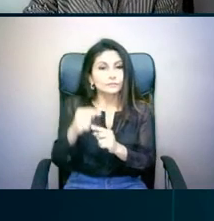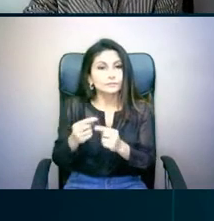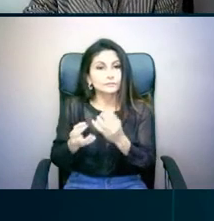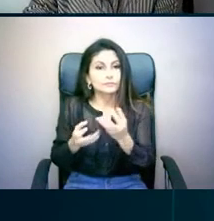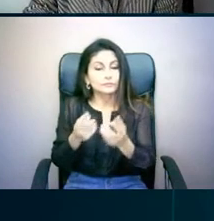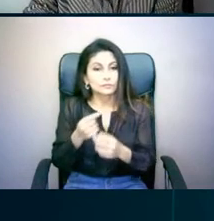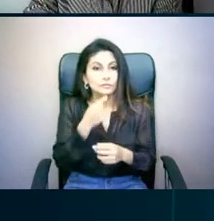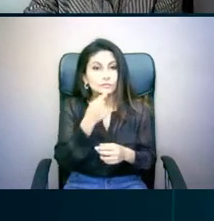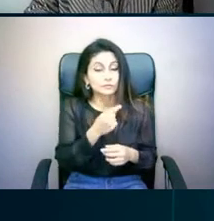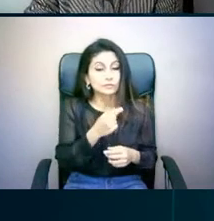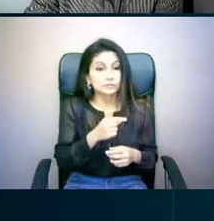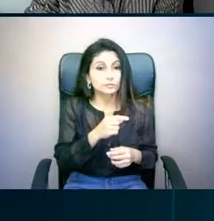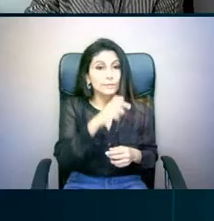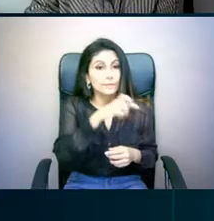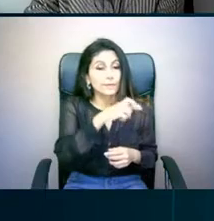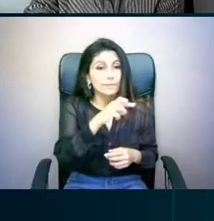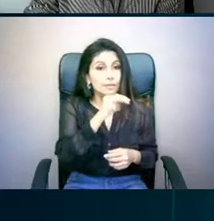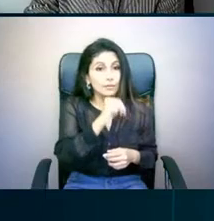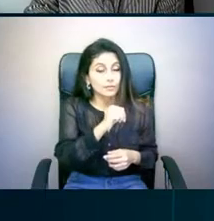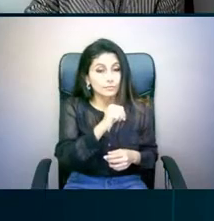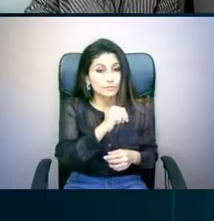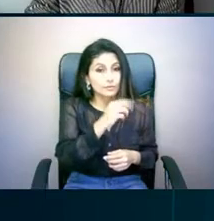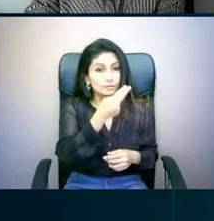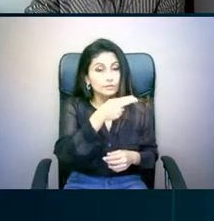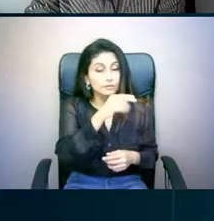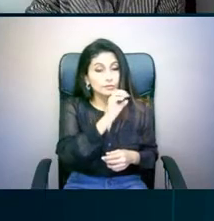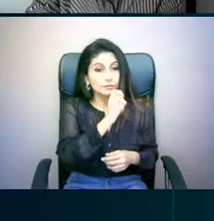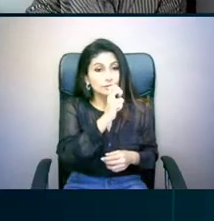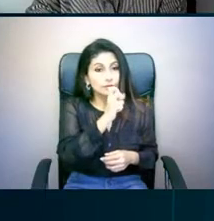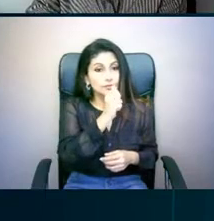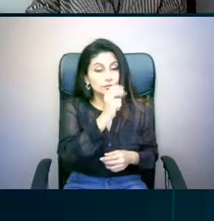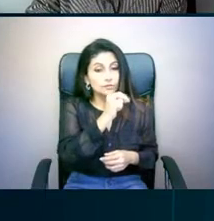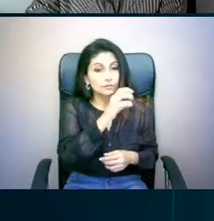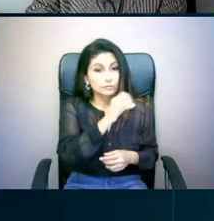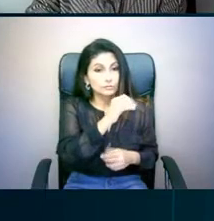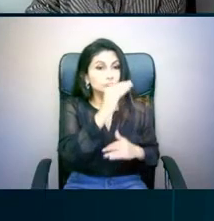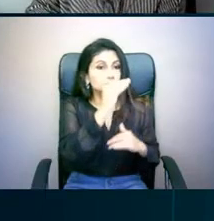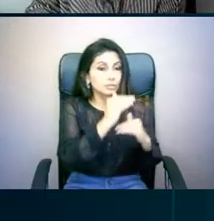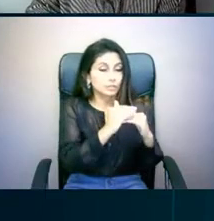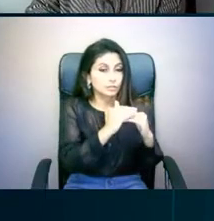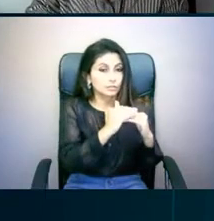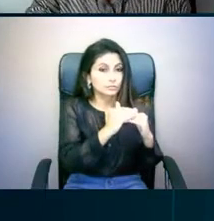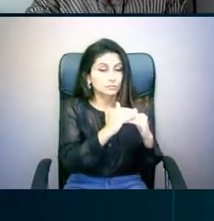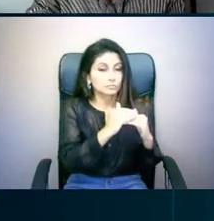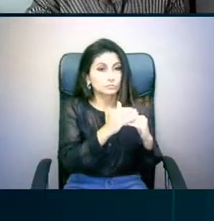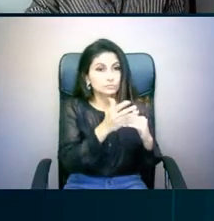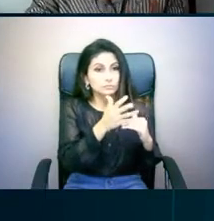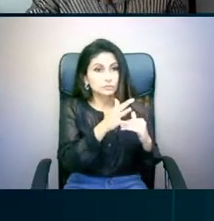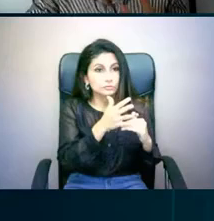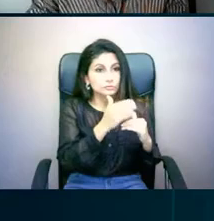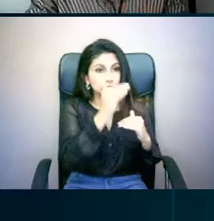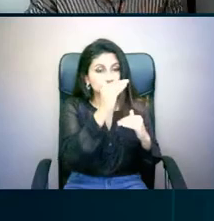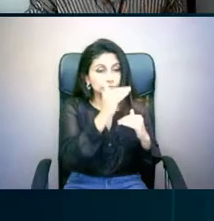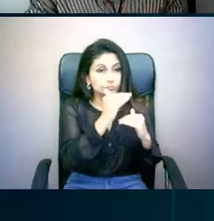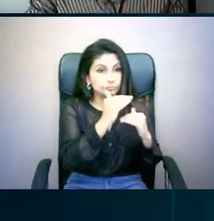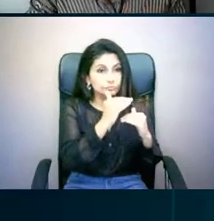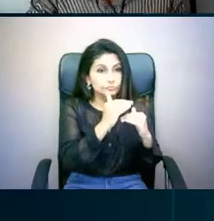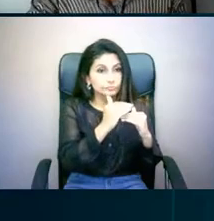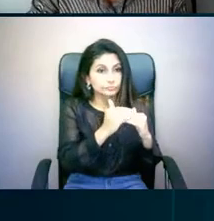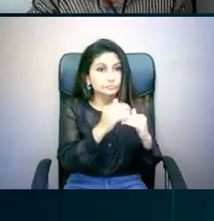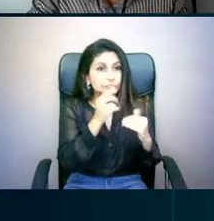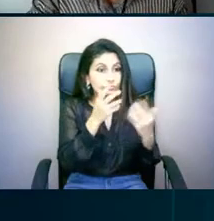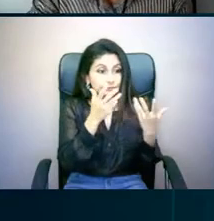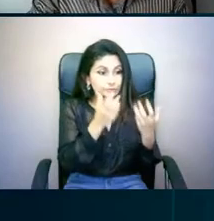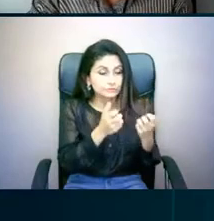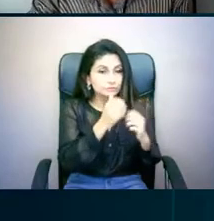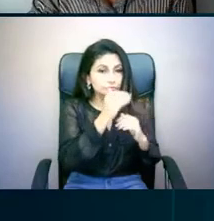una concentración baja de hexano, de hecho pudimos como llegar a niveles cercanos a los que queríamos